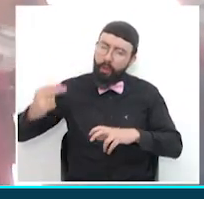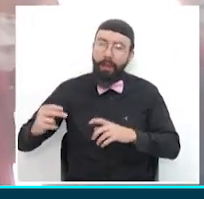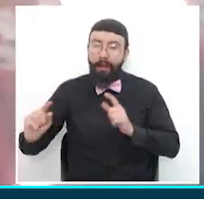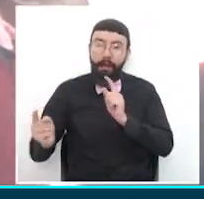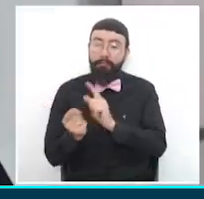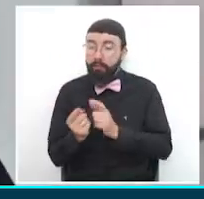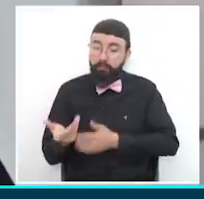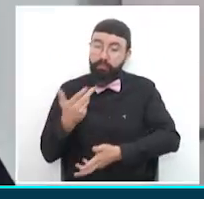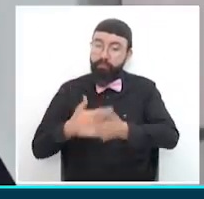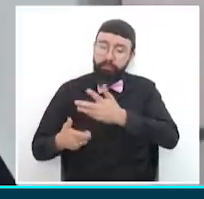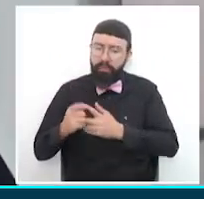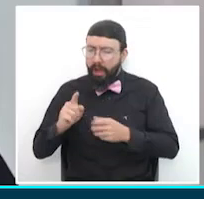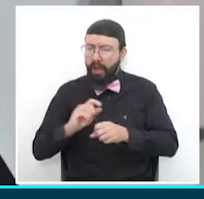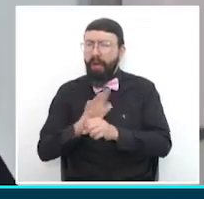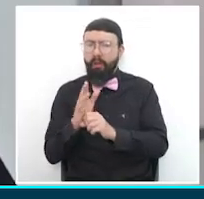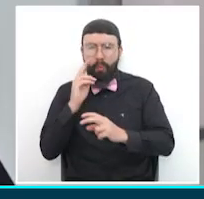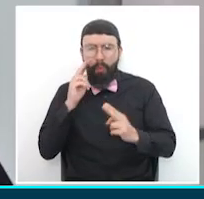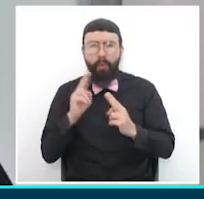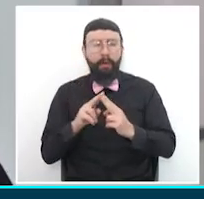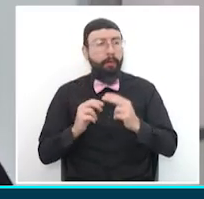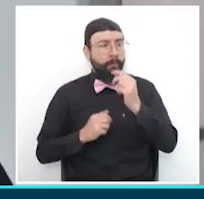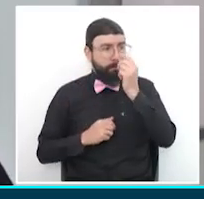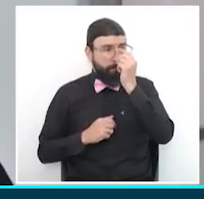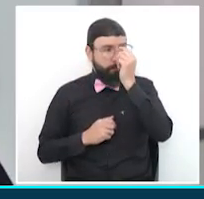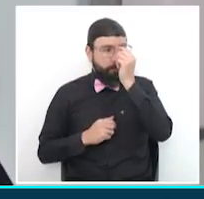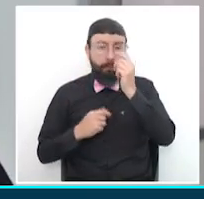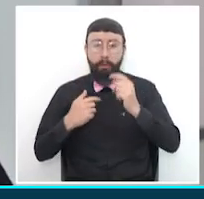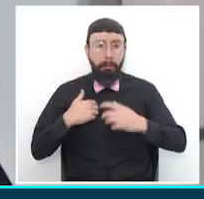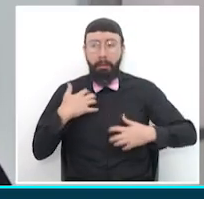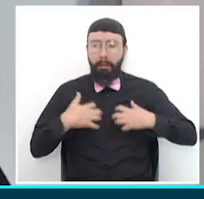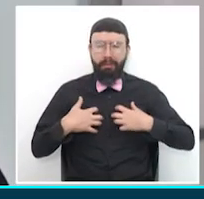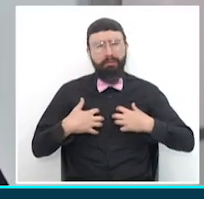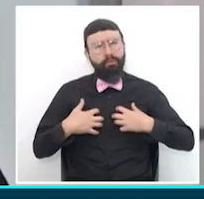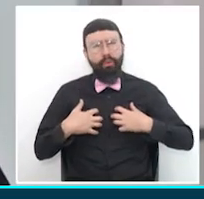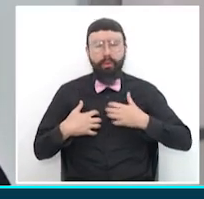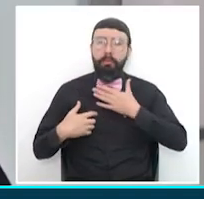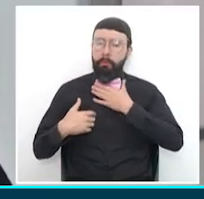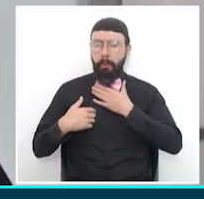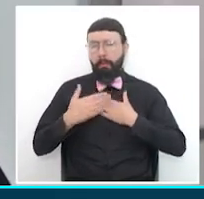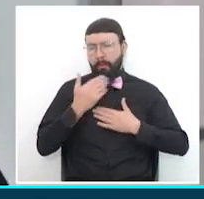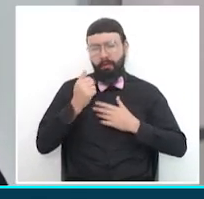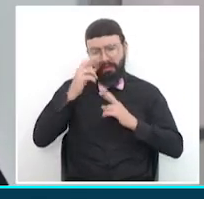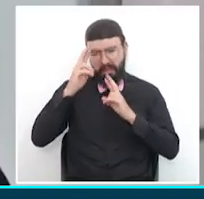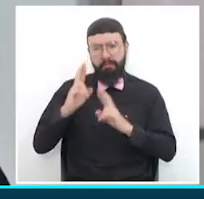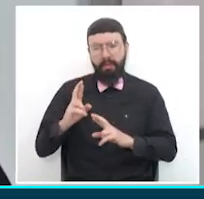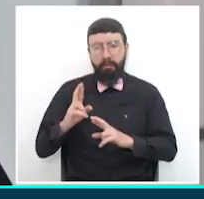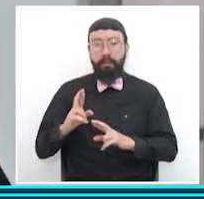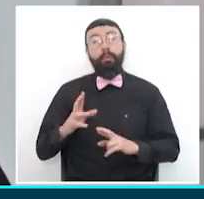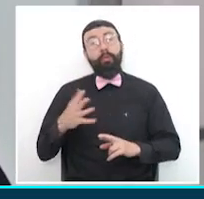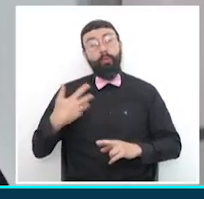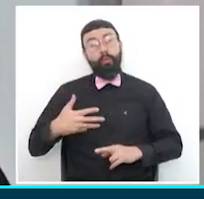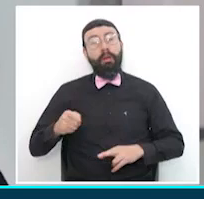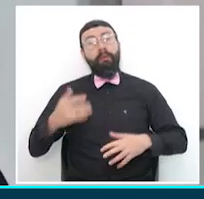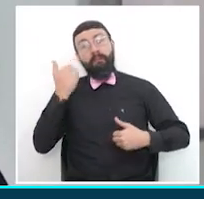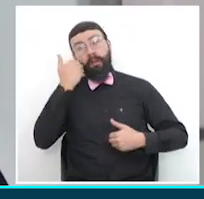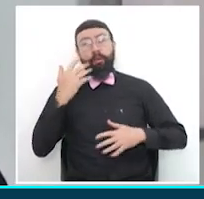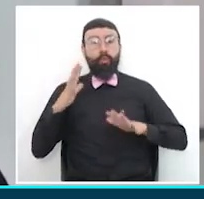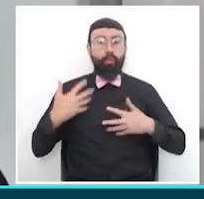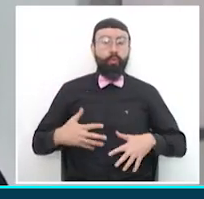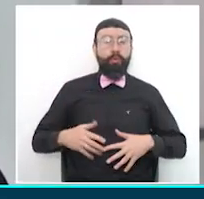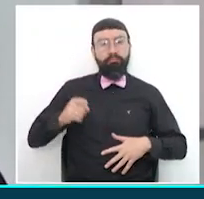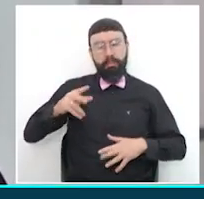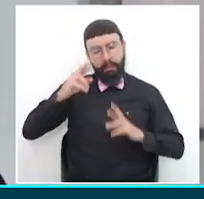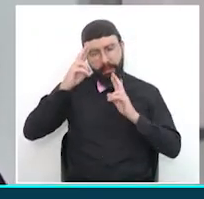convivencia con el virus. Yo, más que miedo, yo pienso que tengo respeto. Uno de respetar todas las cosas que se